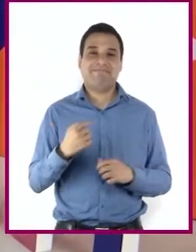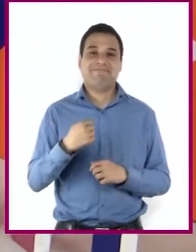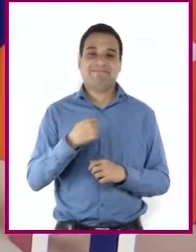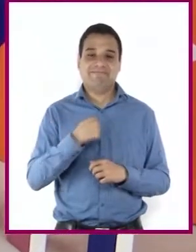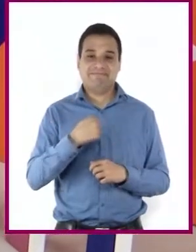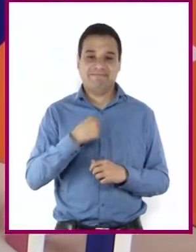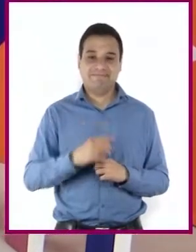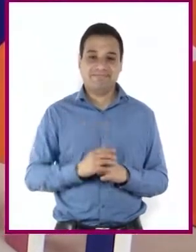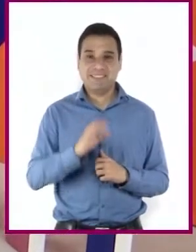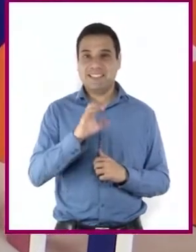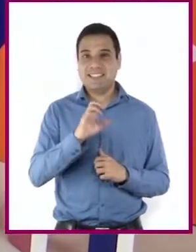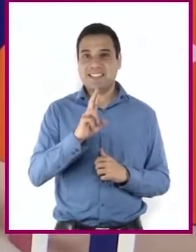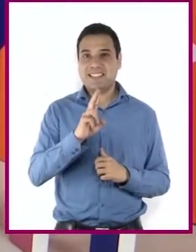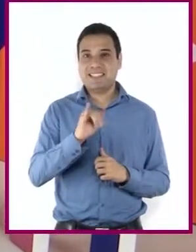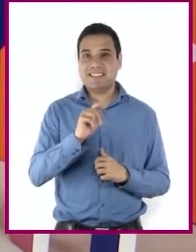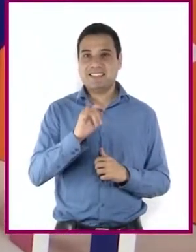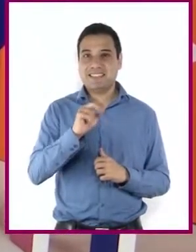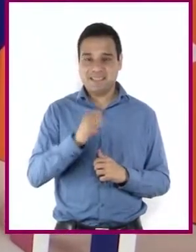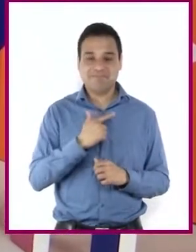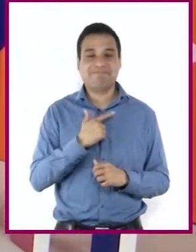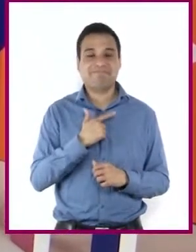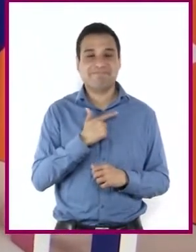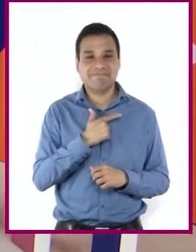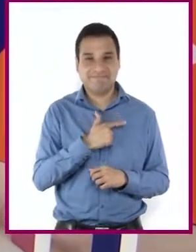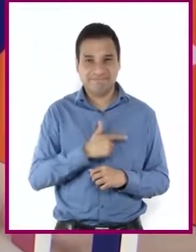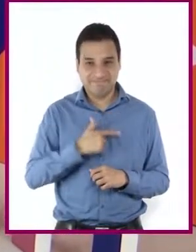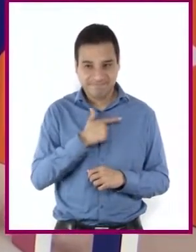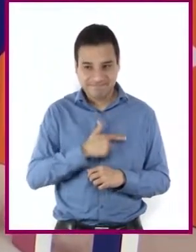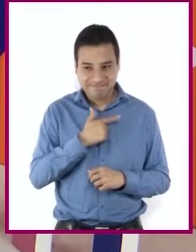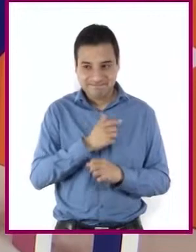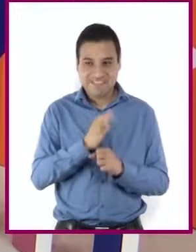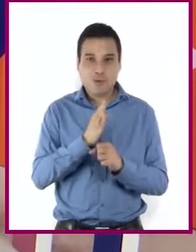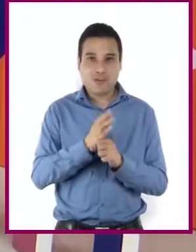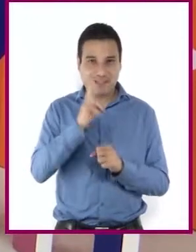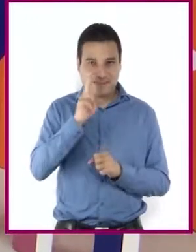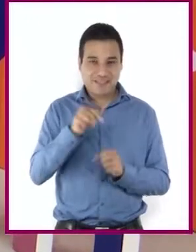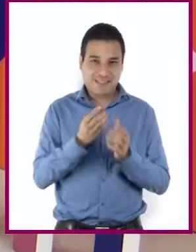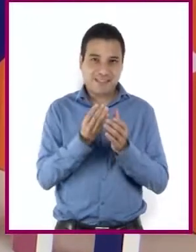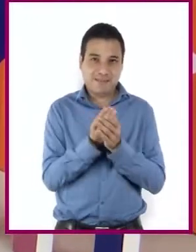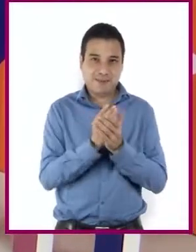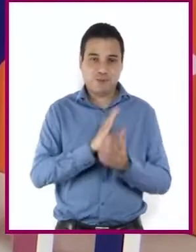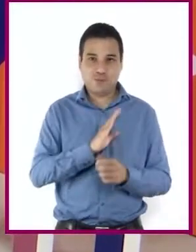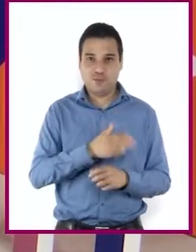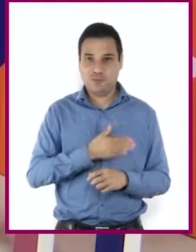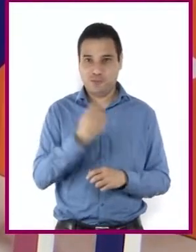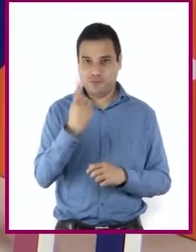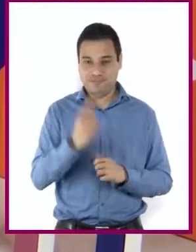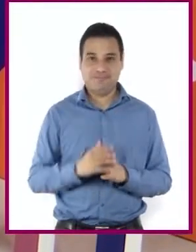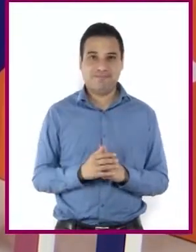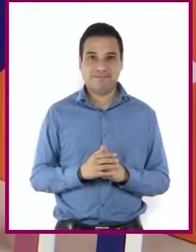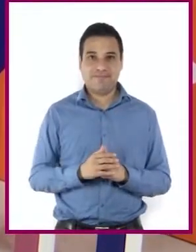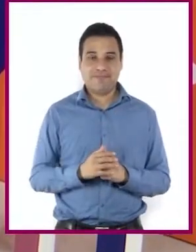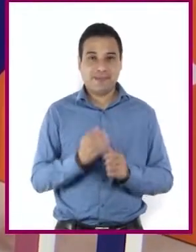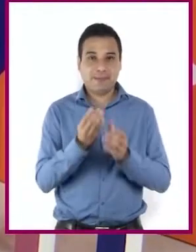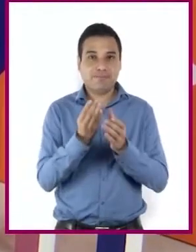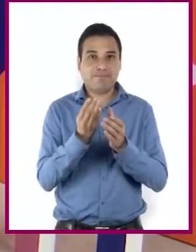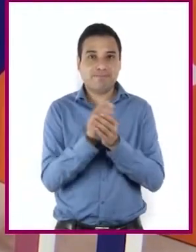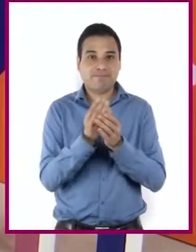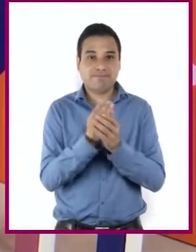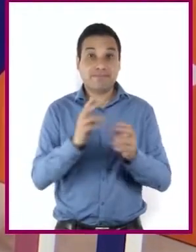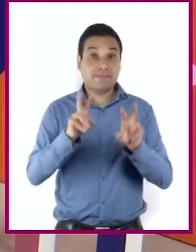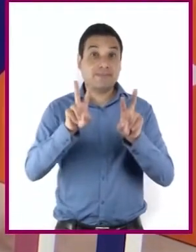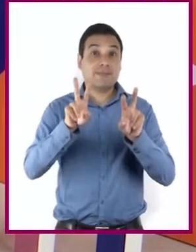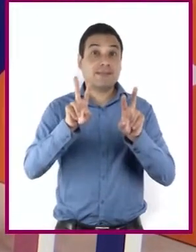Mosco Alfonso y efectivamente es un gusto encontrarnos por aquí en Lengua Materna 1. Nuestra sesión lleva por